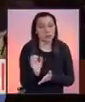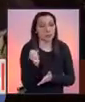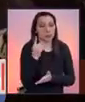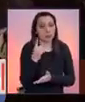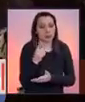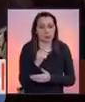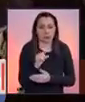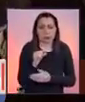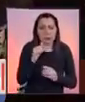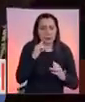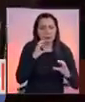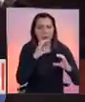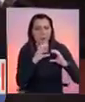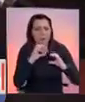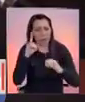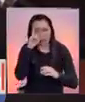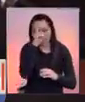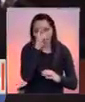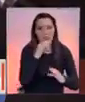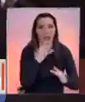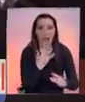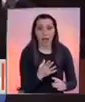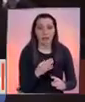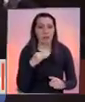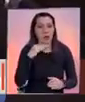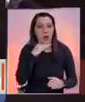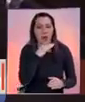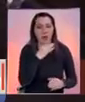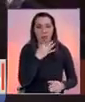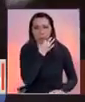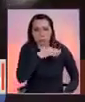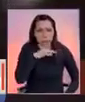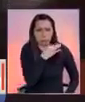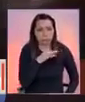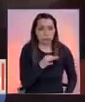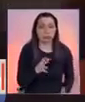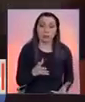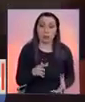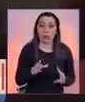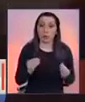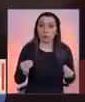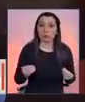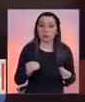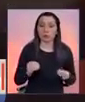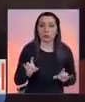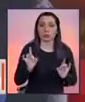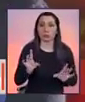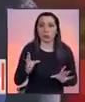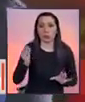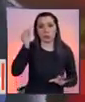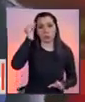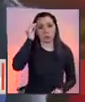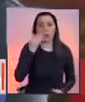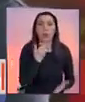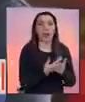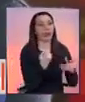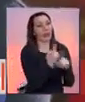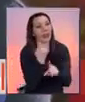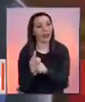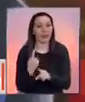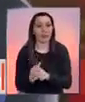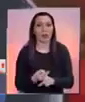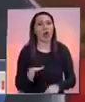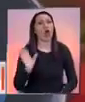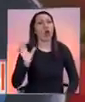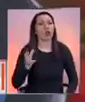entendía muy poco nuestra forma de hablar, que es muy rápida y con modismos. Uno de ellos lo marcó. Todos cuando conversaban decían, oye, weón,